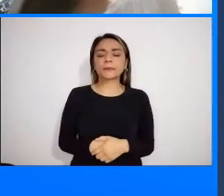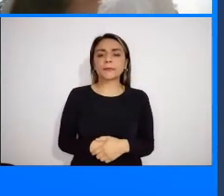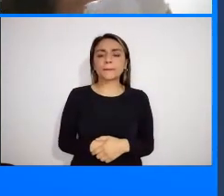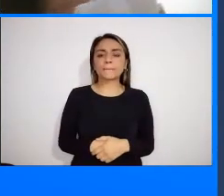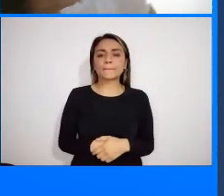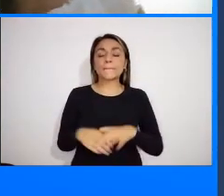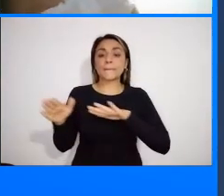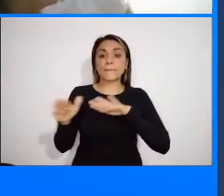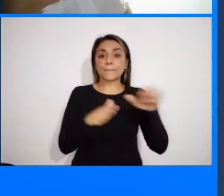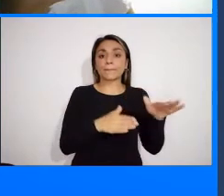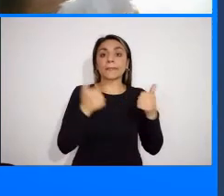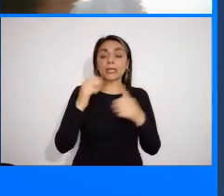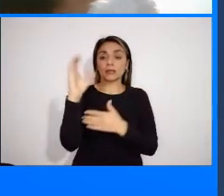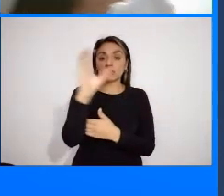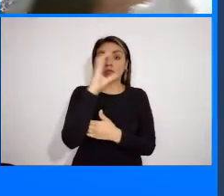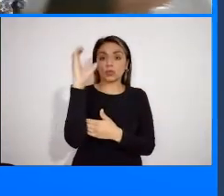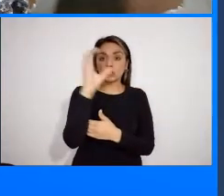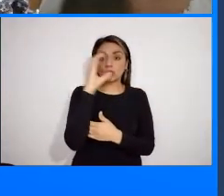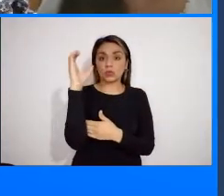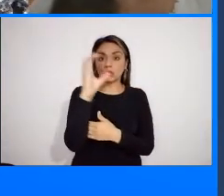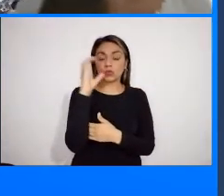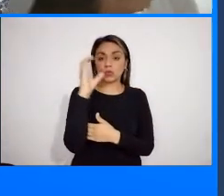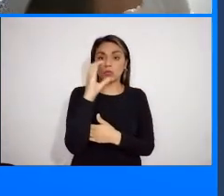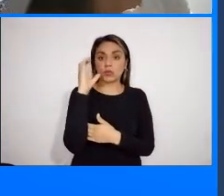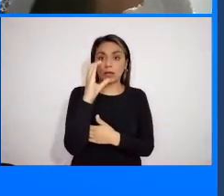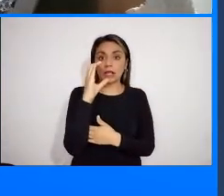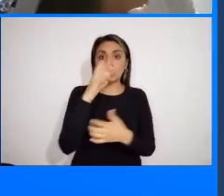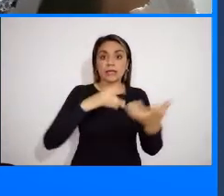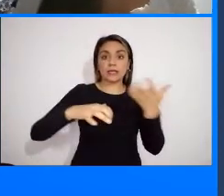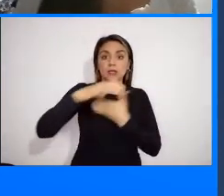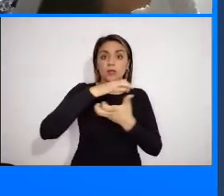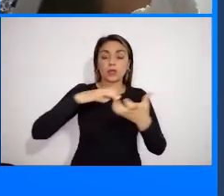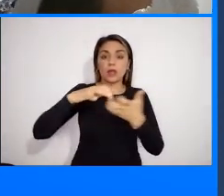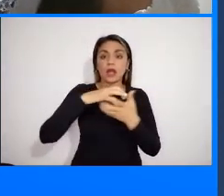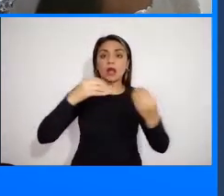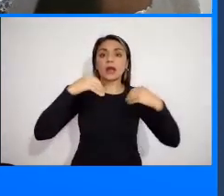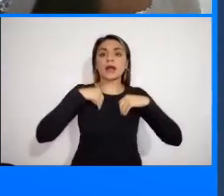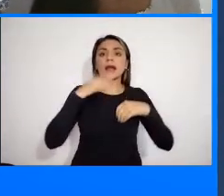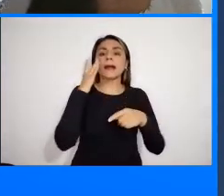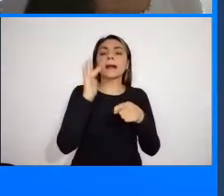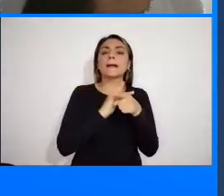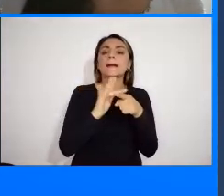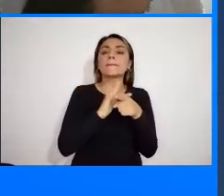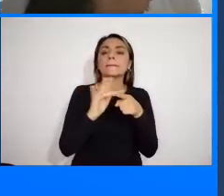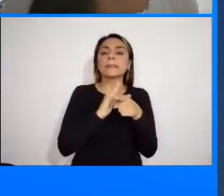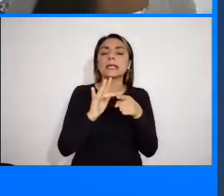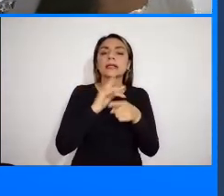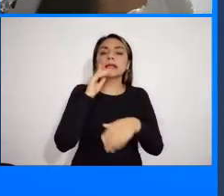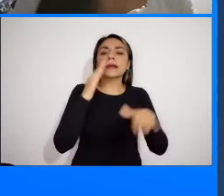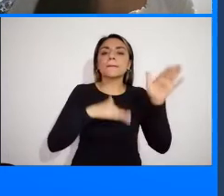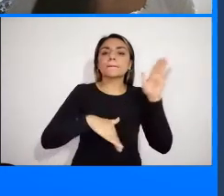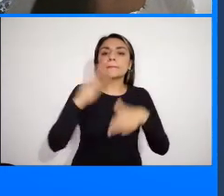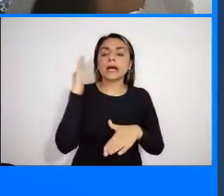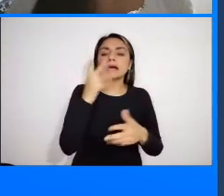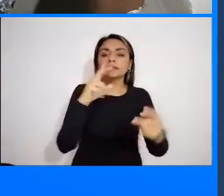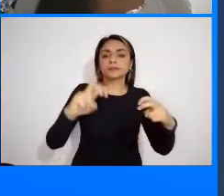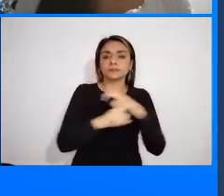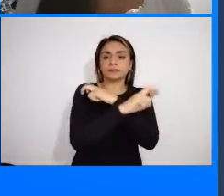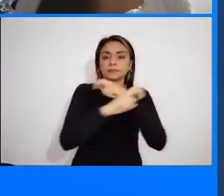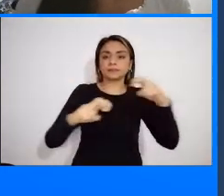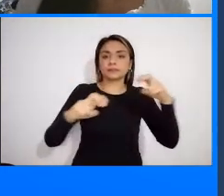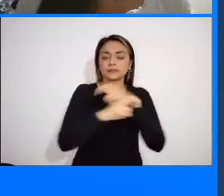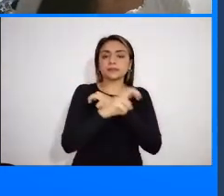Bueno, en Colombia, pues el ecoturismo se aplica mucho en áreas de los parques